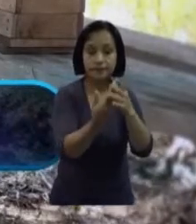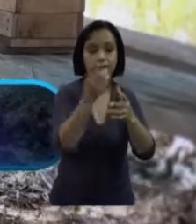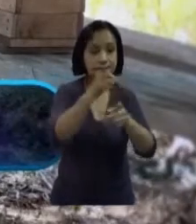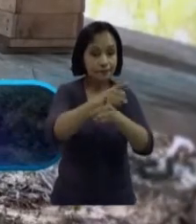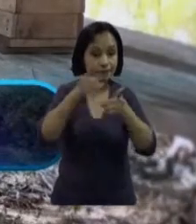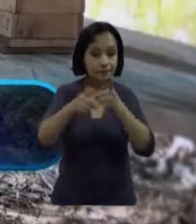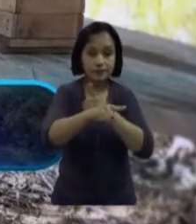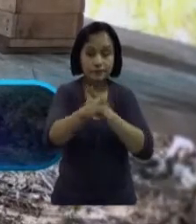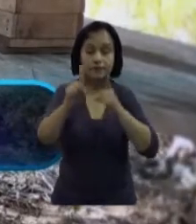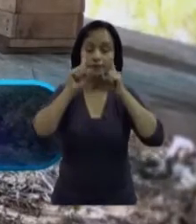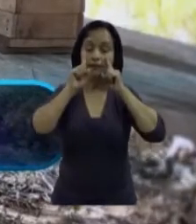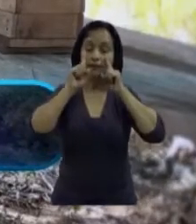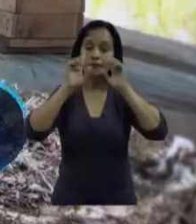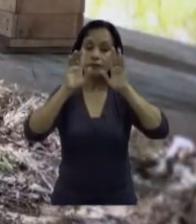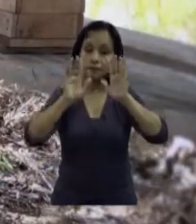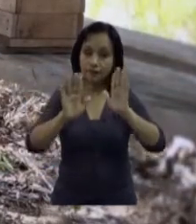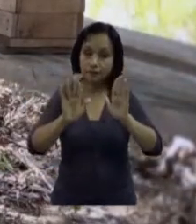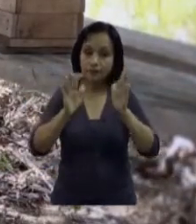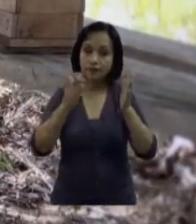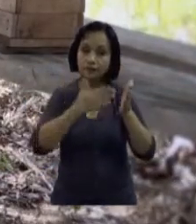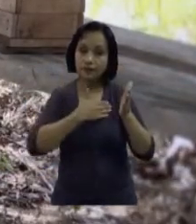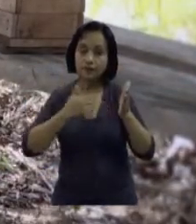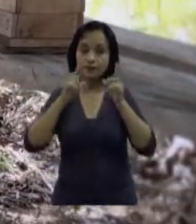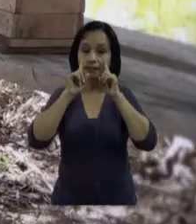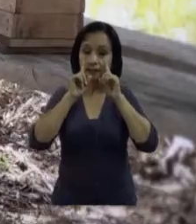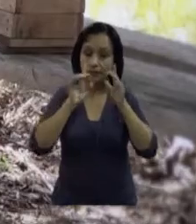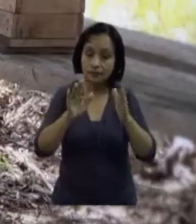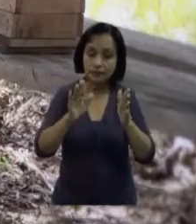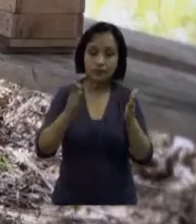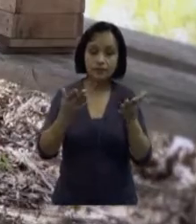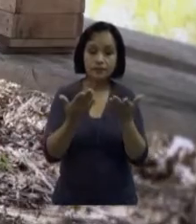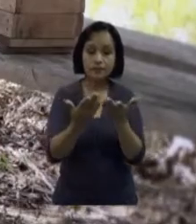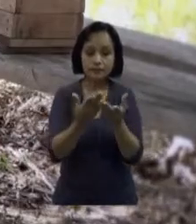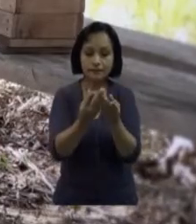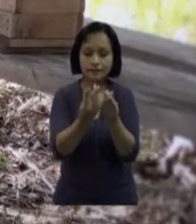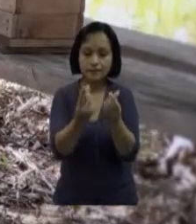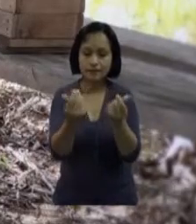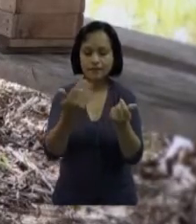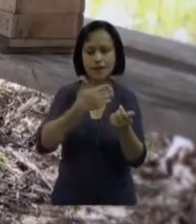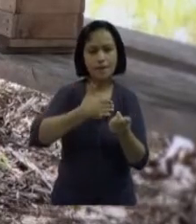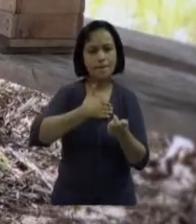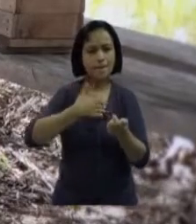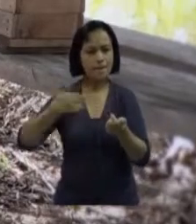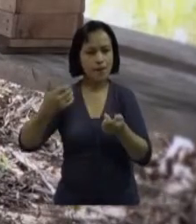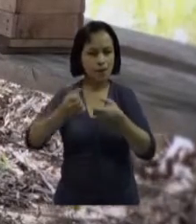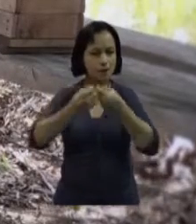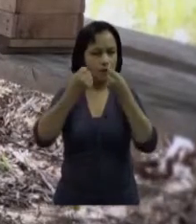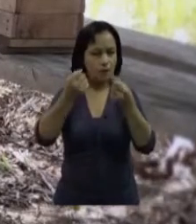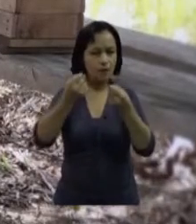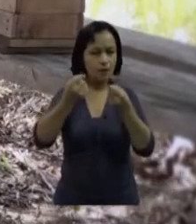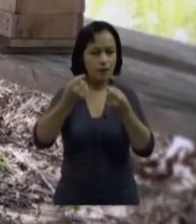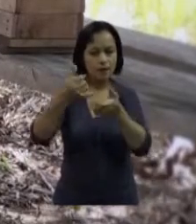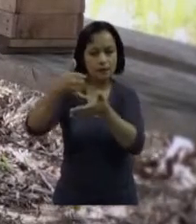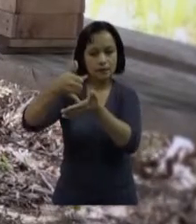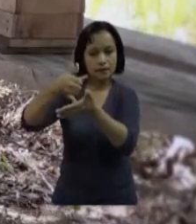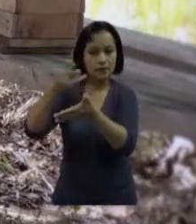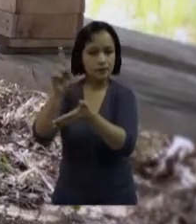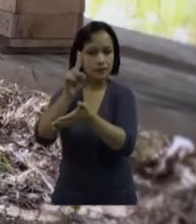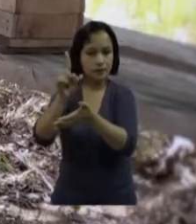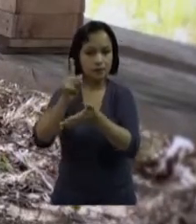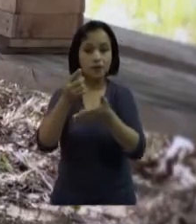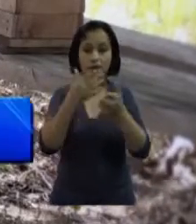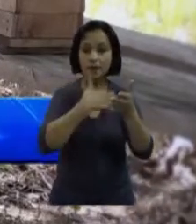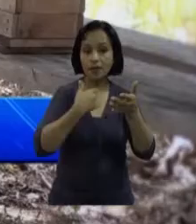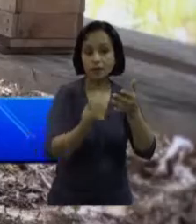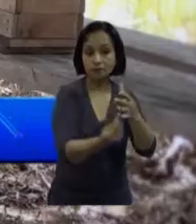productores deben de hacer para conservar la calidad en el suelo y mejorar